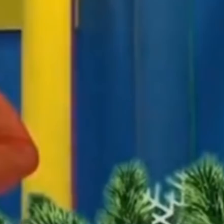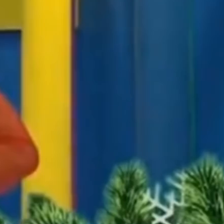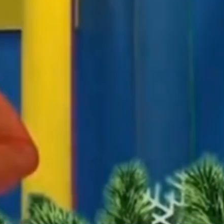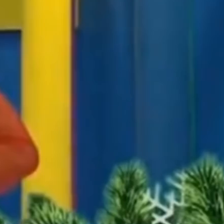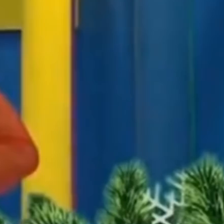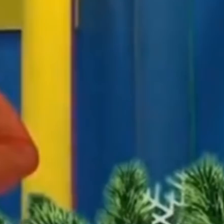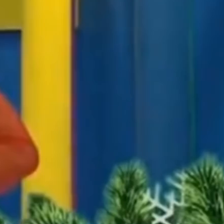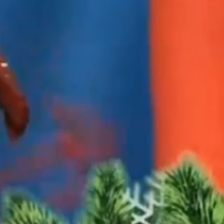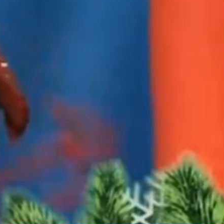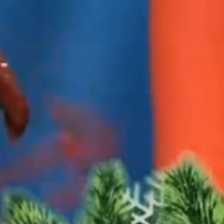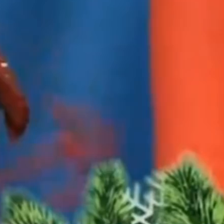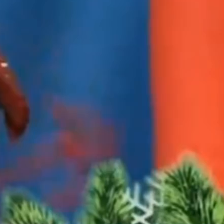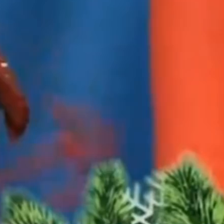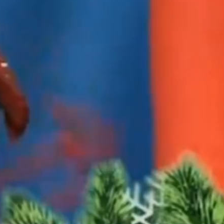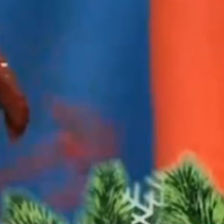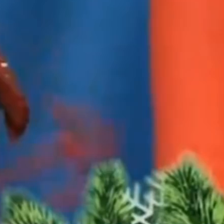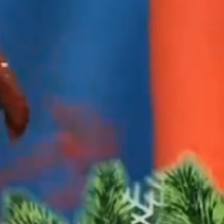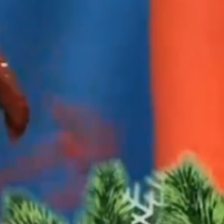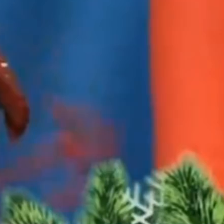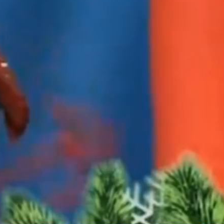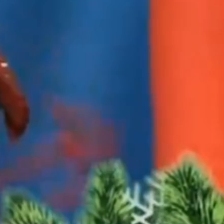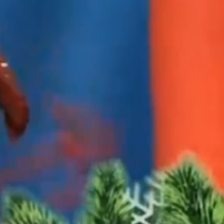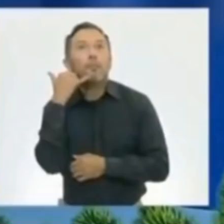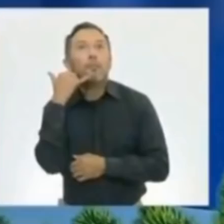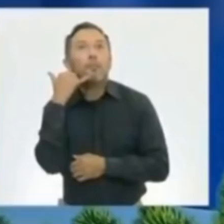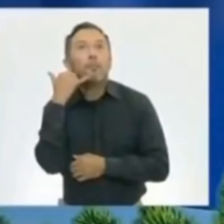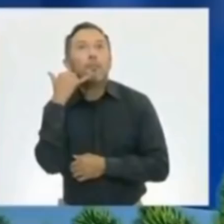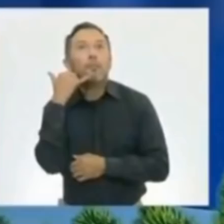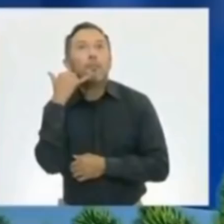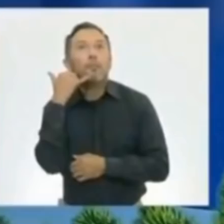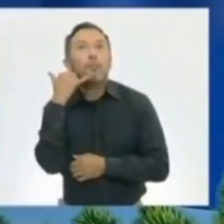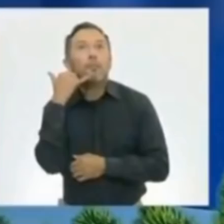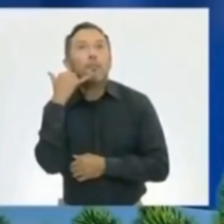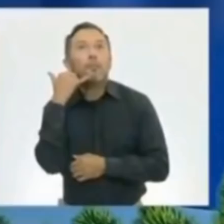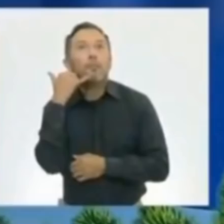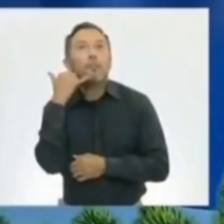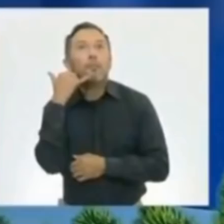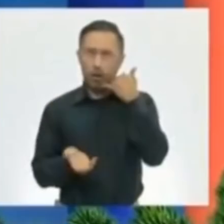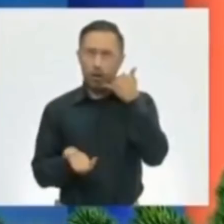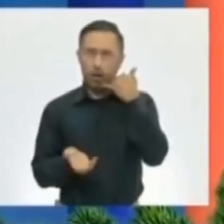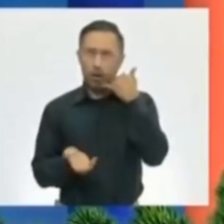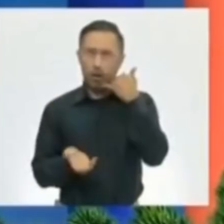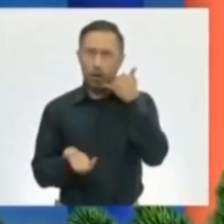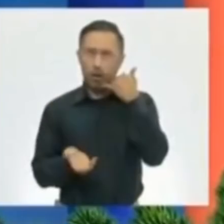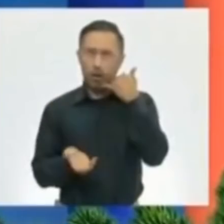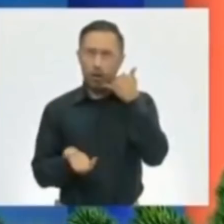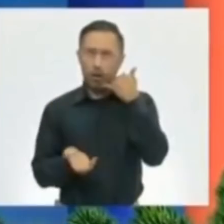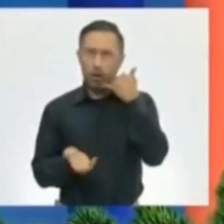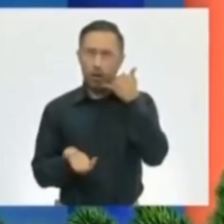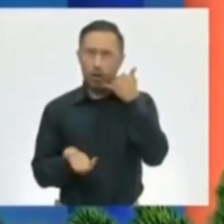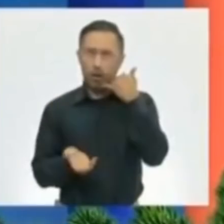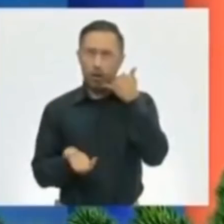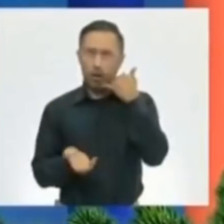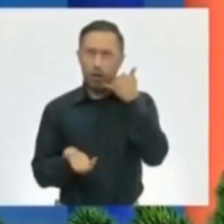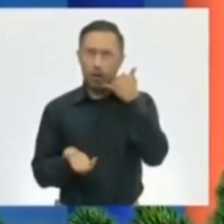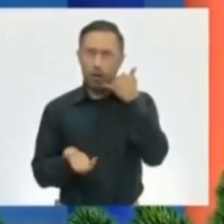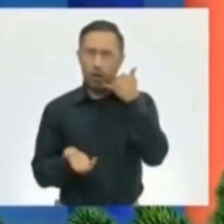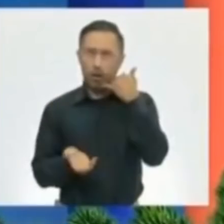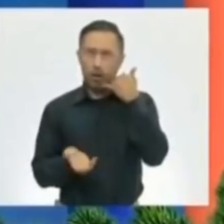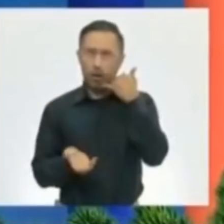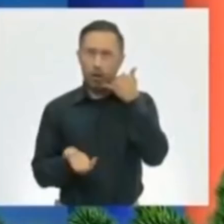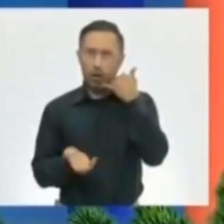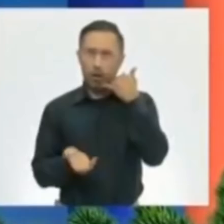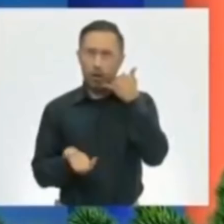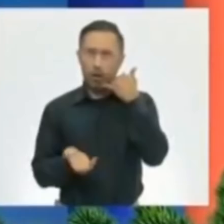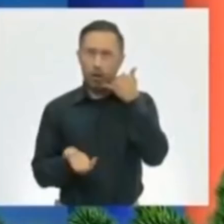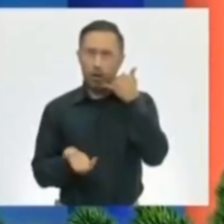1 es vanidosa y Chamuco ayudante 2 también es vanidosa. Nos presentan un fragmento de una obra moderna. Espero